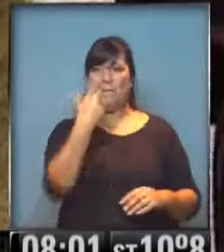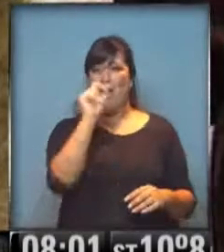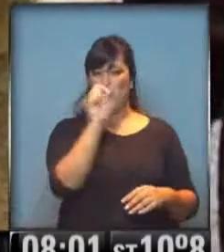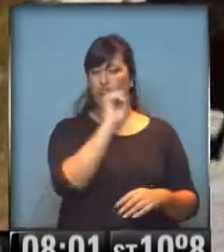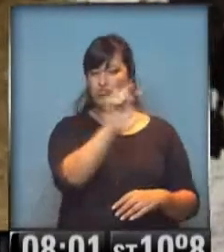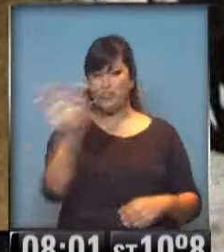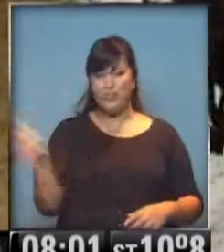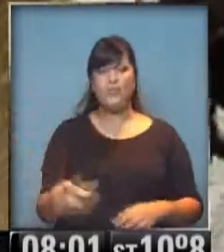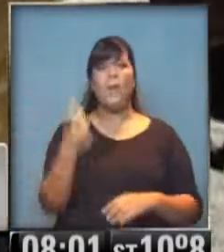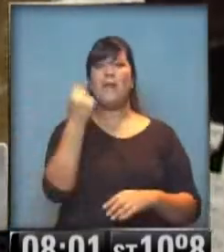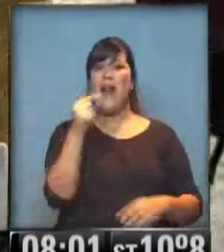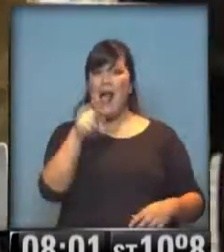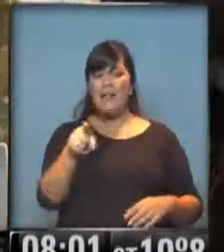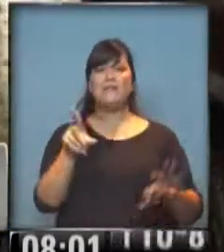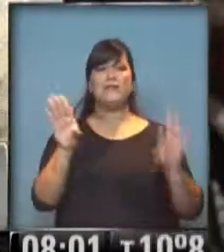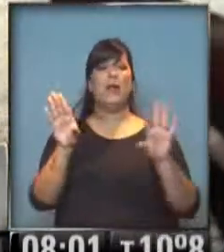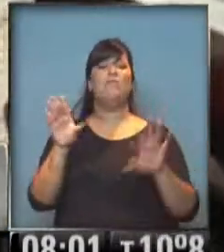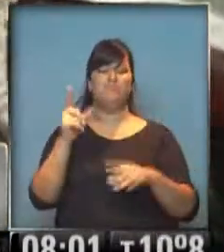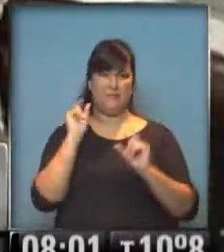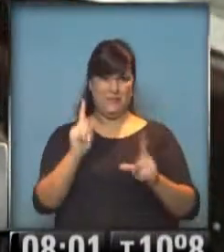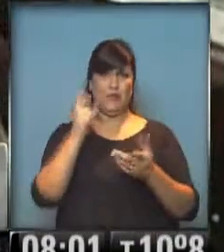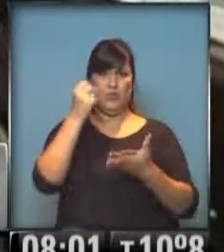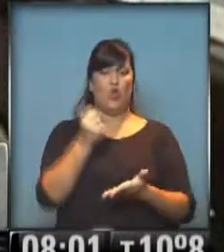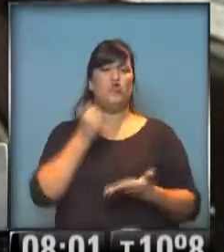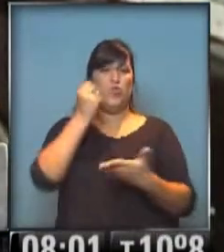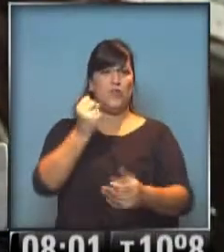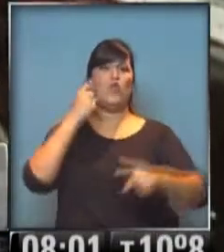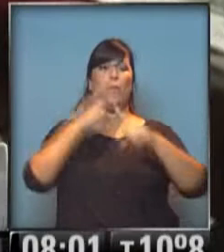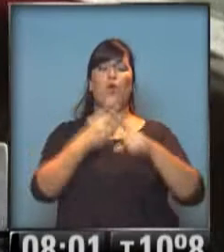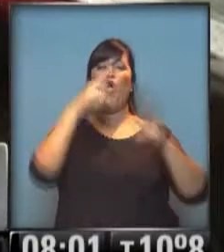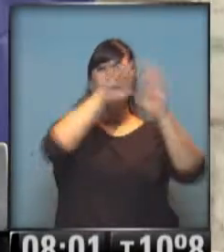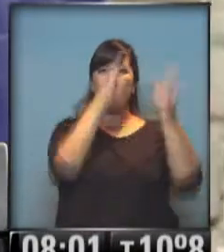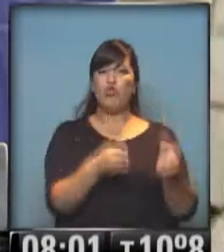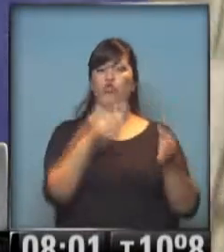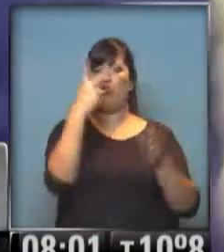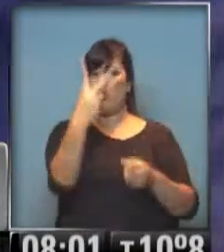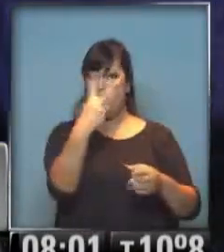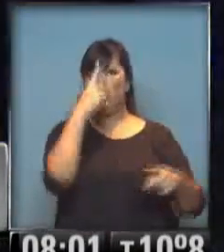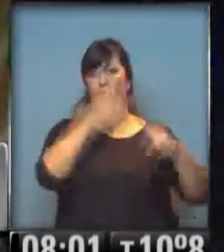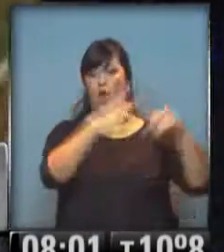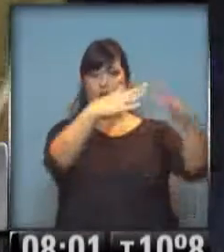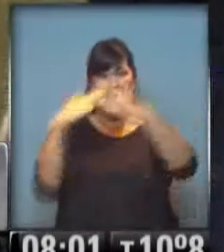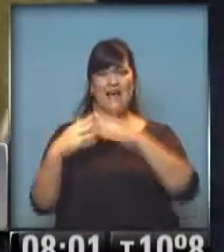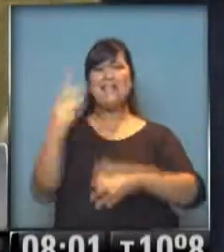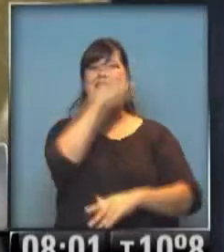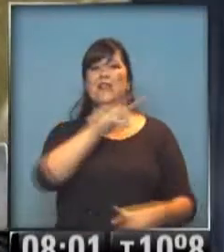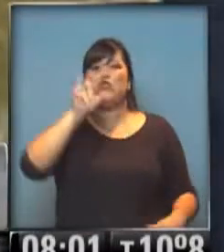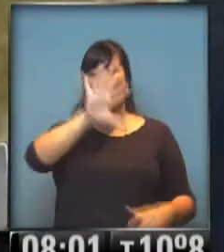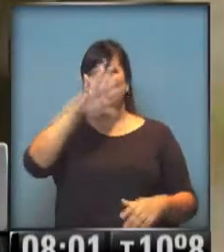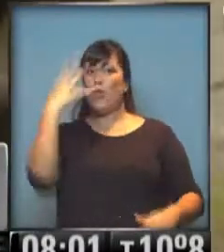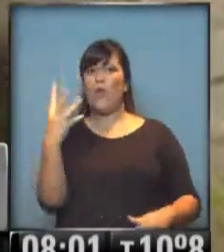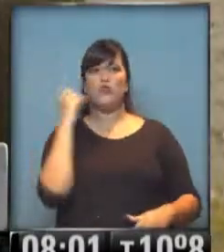el monto a depositar correspondiente al subsidio por dos garrafas por hogar alcanzará los 154 pesos y los beneficiarios